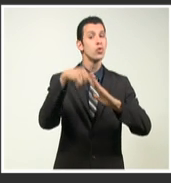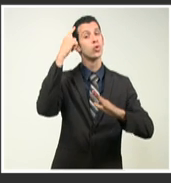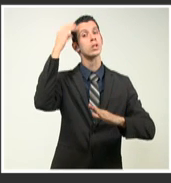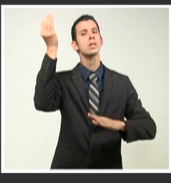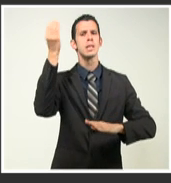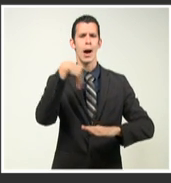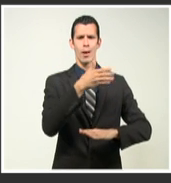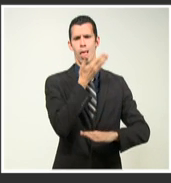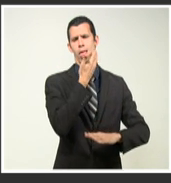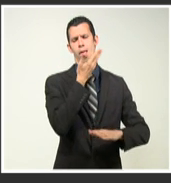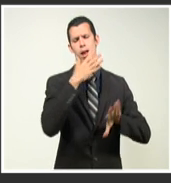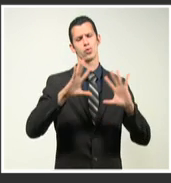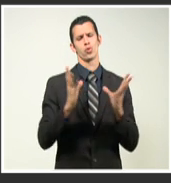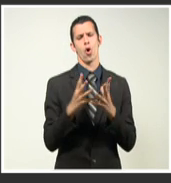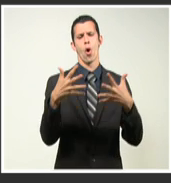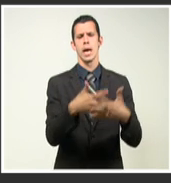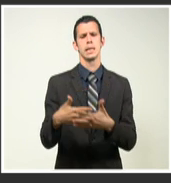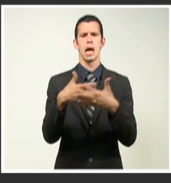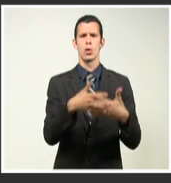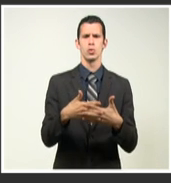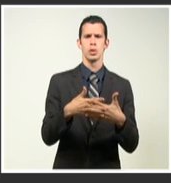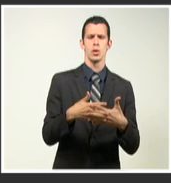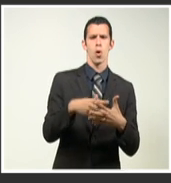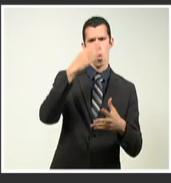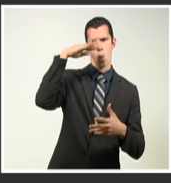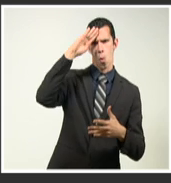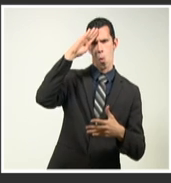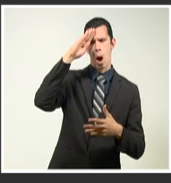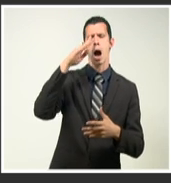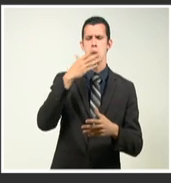ocasiones que apuesta por la violencia, que apuesta por la